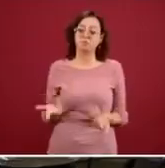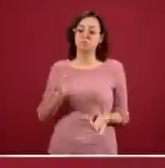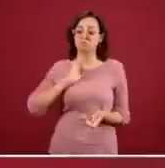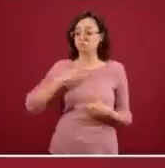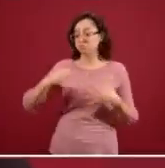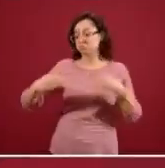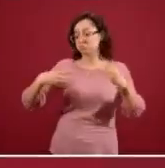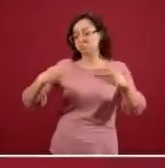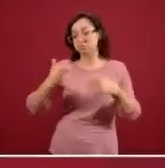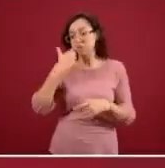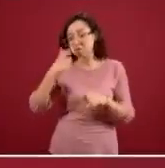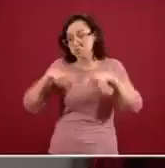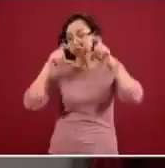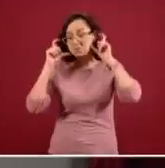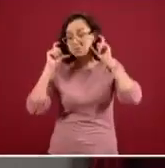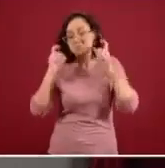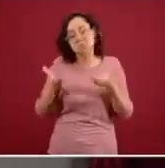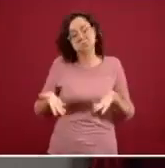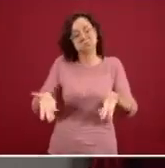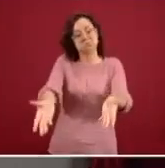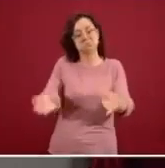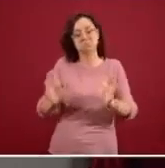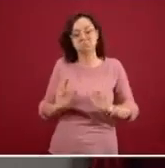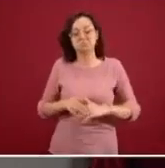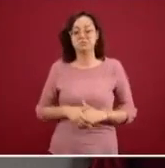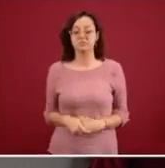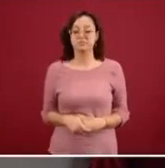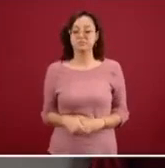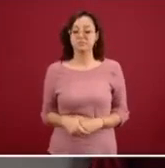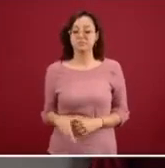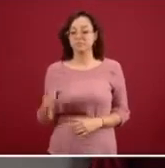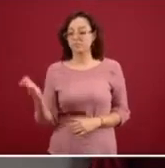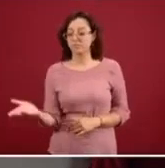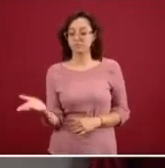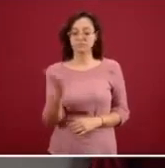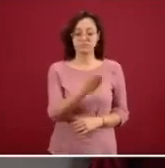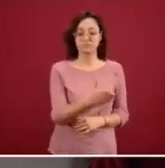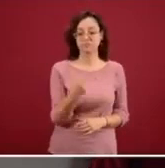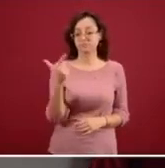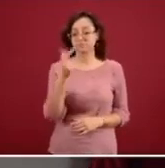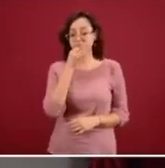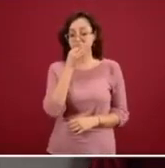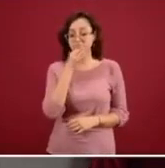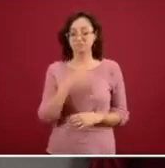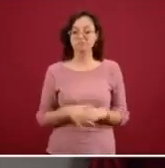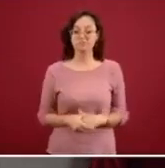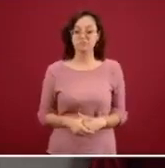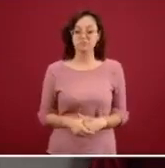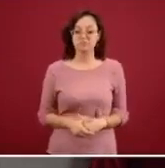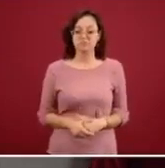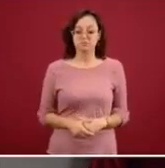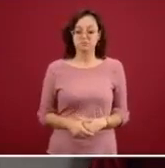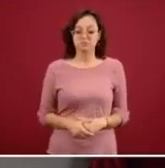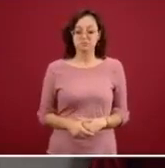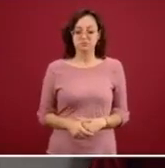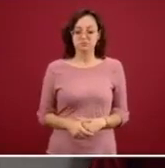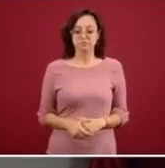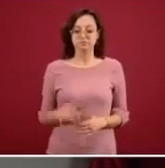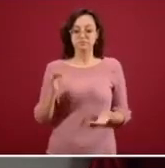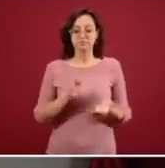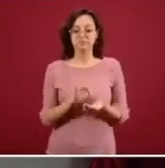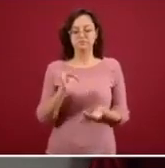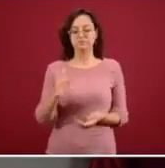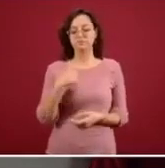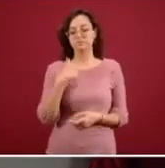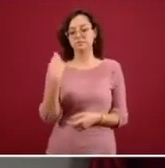pues adelante que se use. Ahora vámonos de este lado con usted y luego con la compañera. Nos quedan 7 minutos, me dice. Gracias. Edmundo